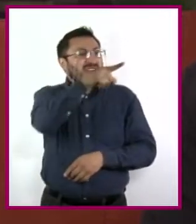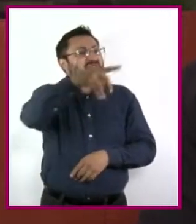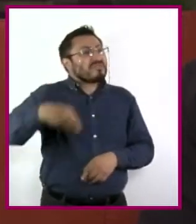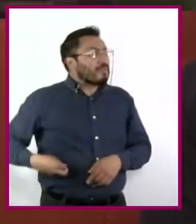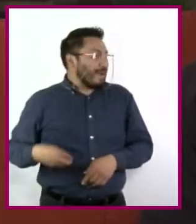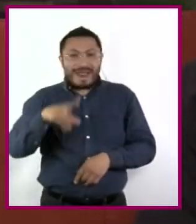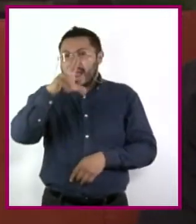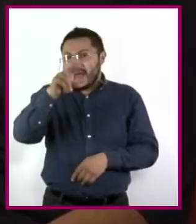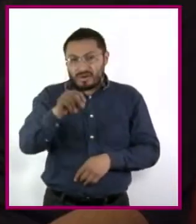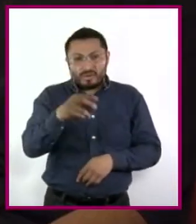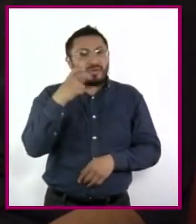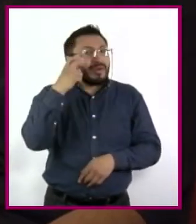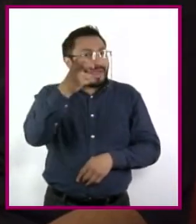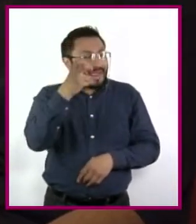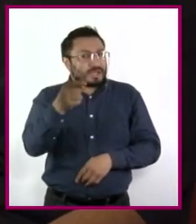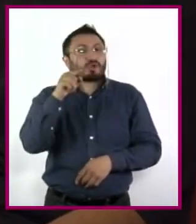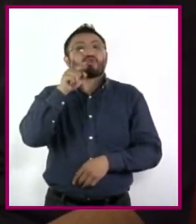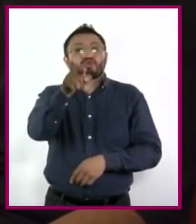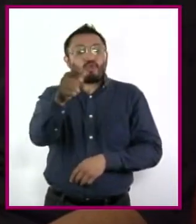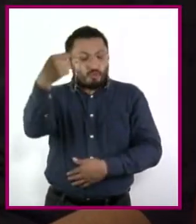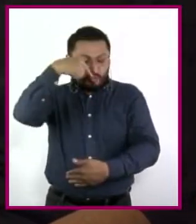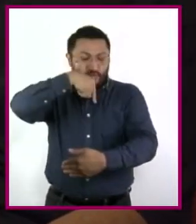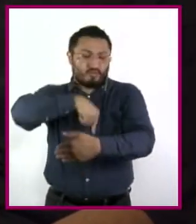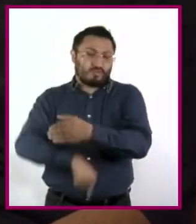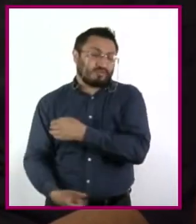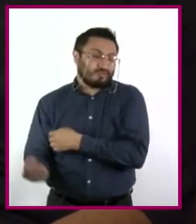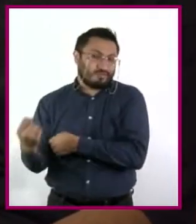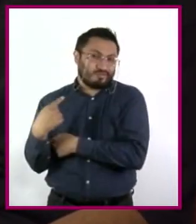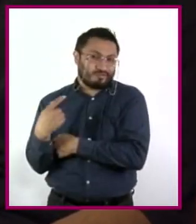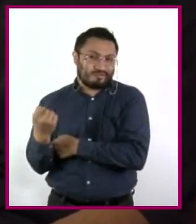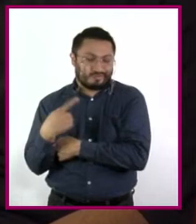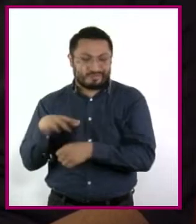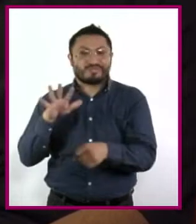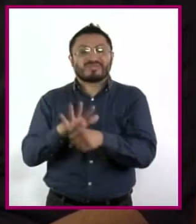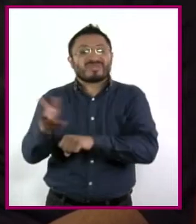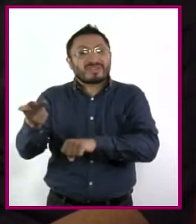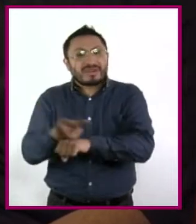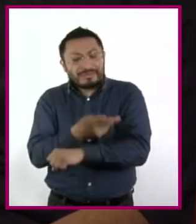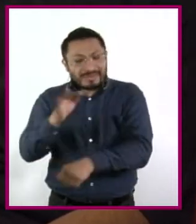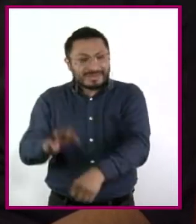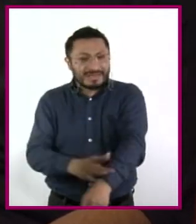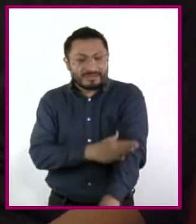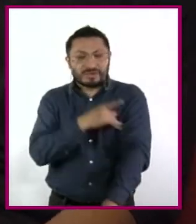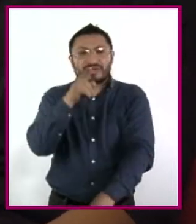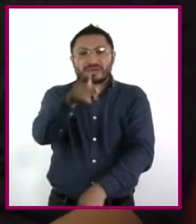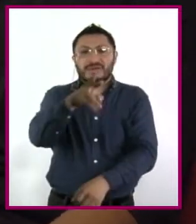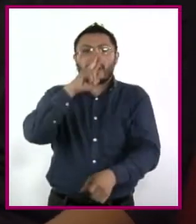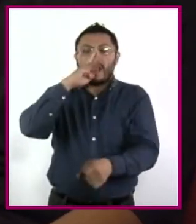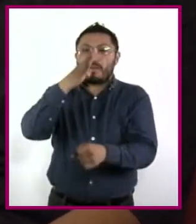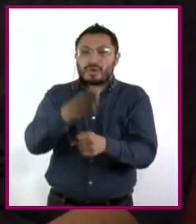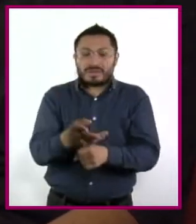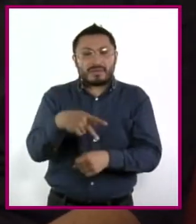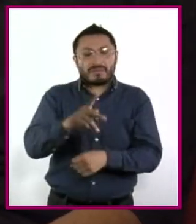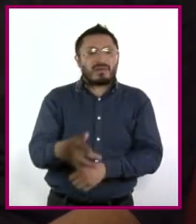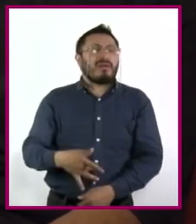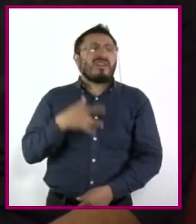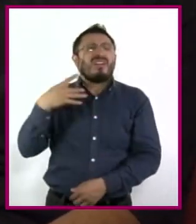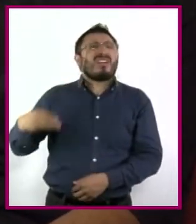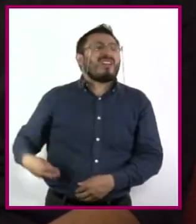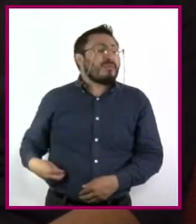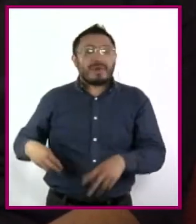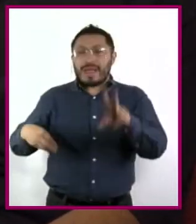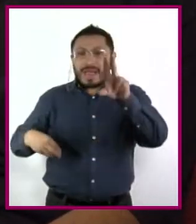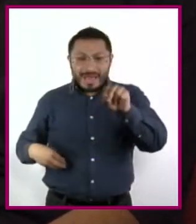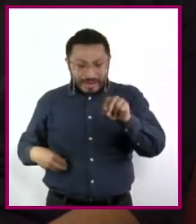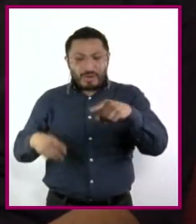cosas viene de tu interior. El responsable de lo que sucede con tus emociones eres tú, pero tampoco debes culparte. Es